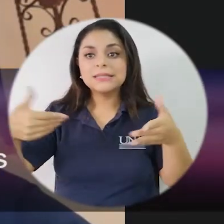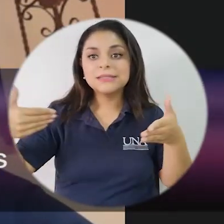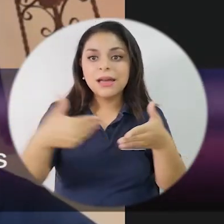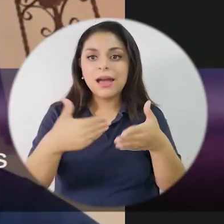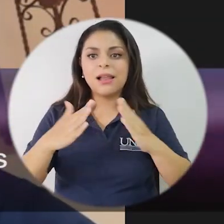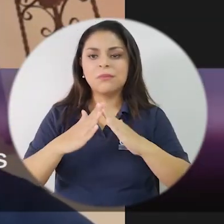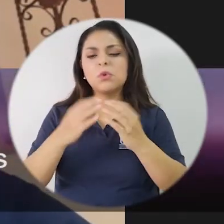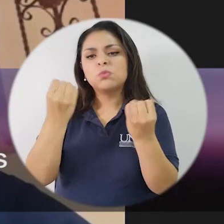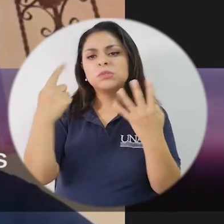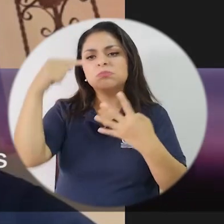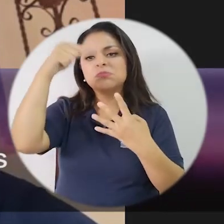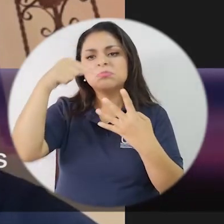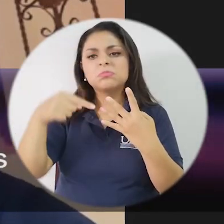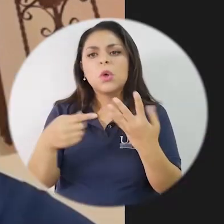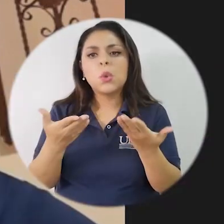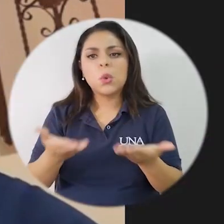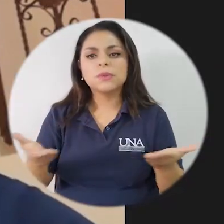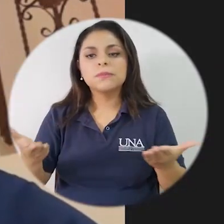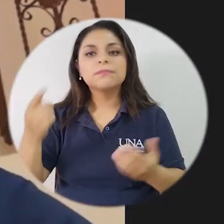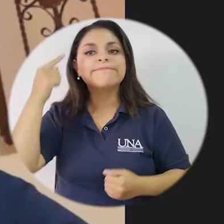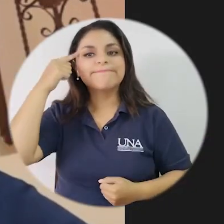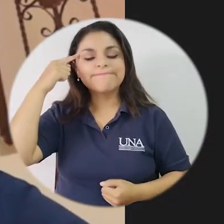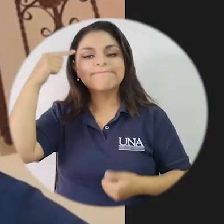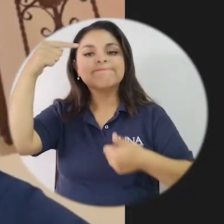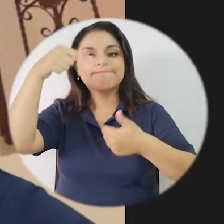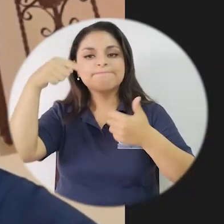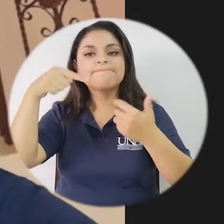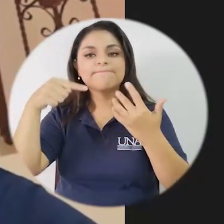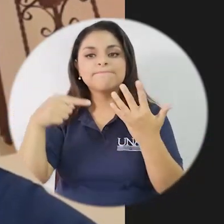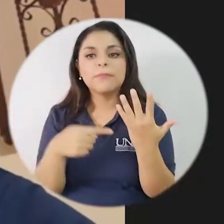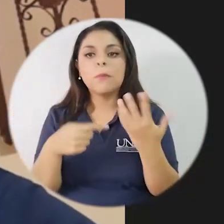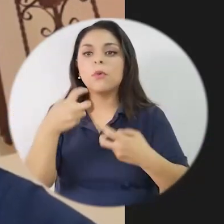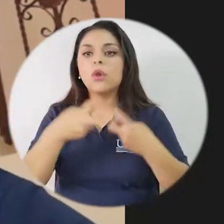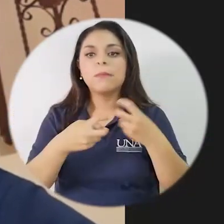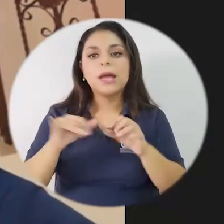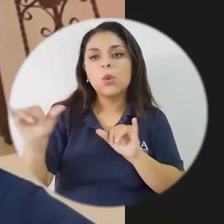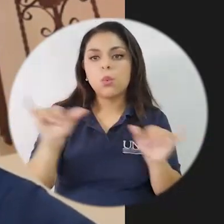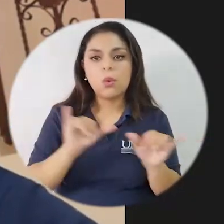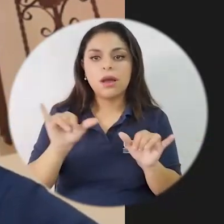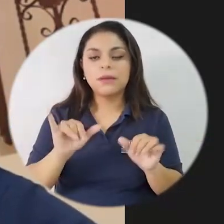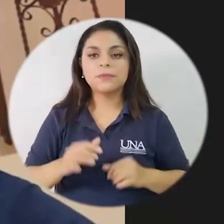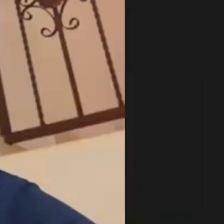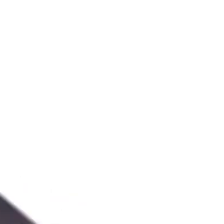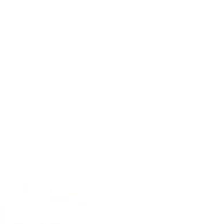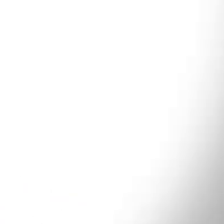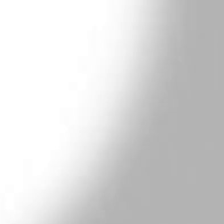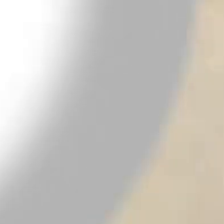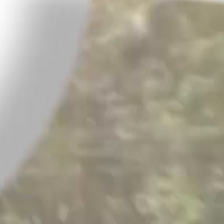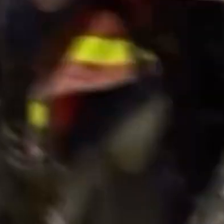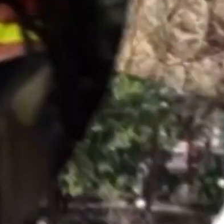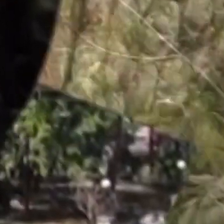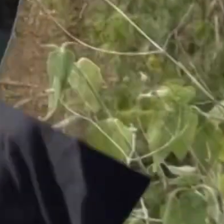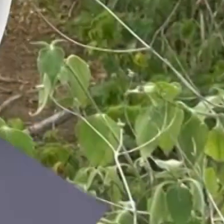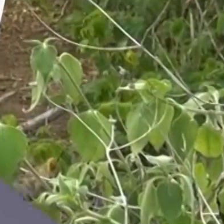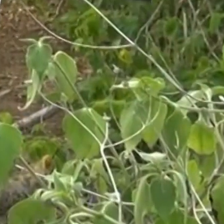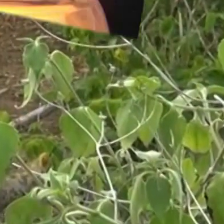en las zonas cercanas a sus casas, y bueno, muchas cosas que creímos que eran problemas comunes.